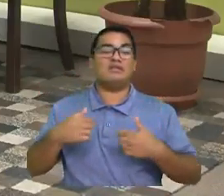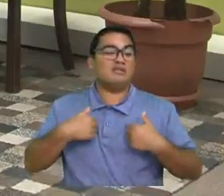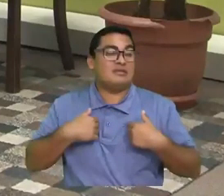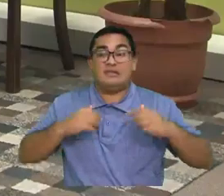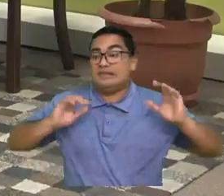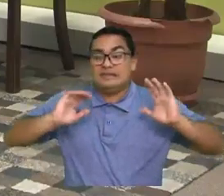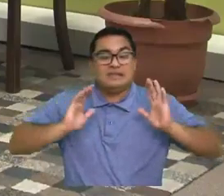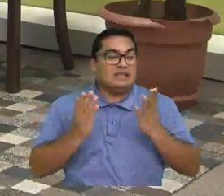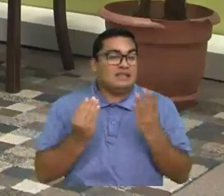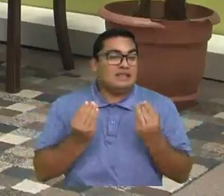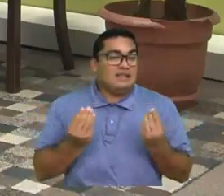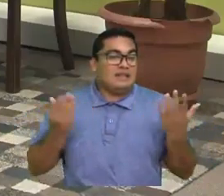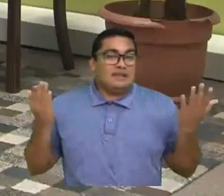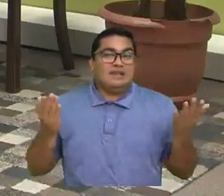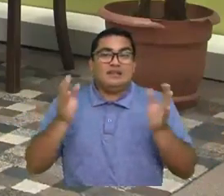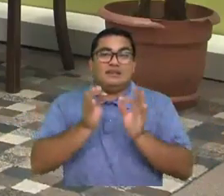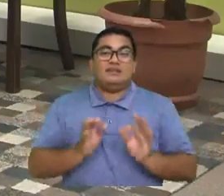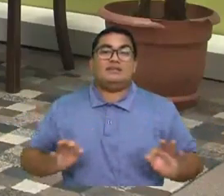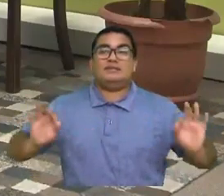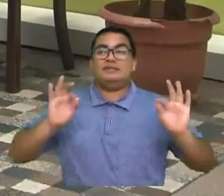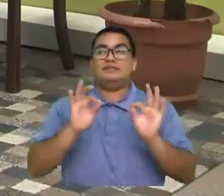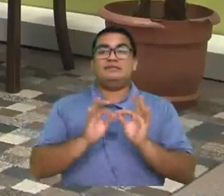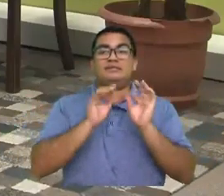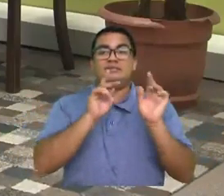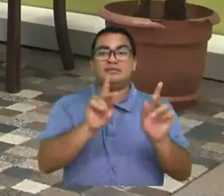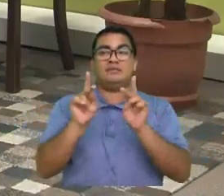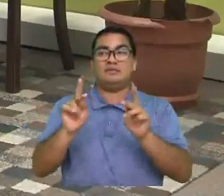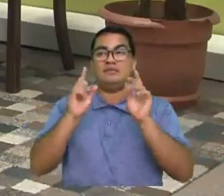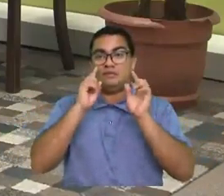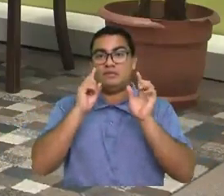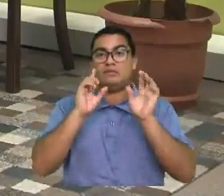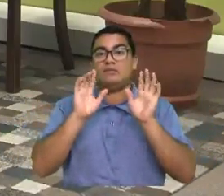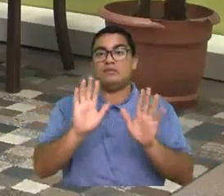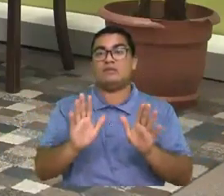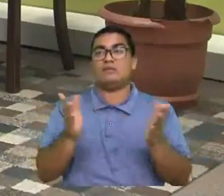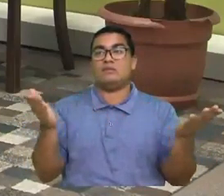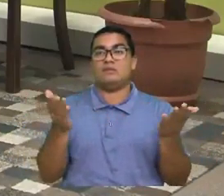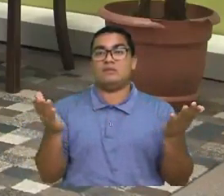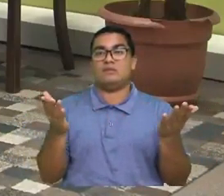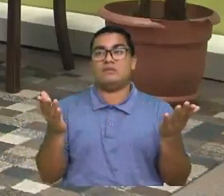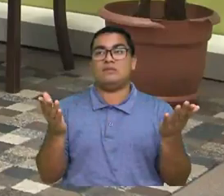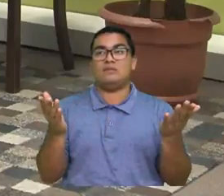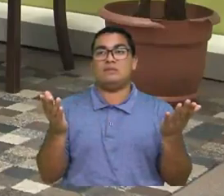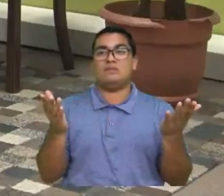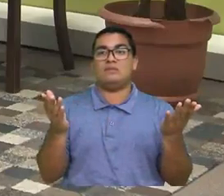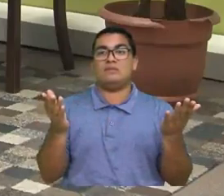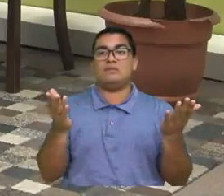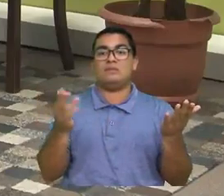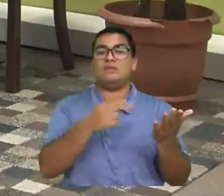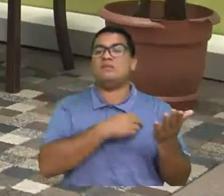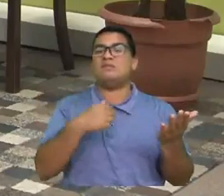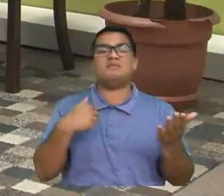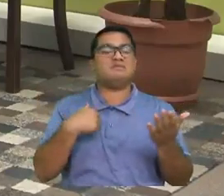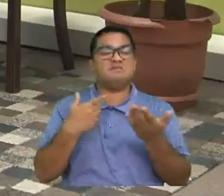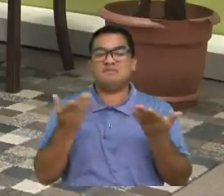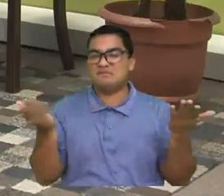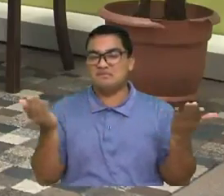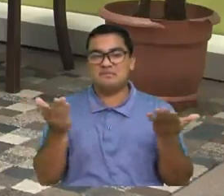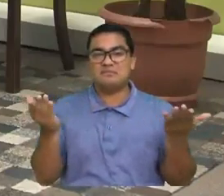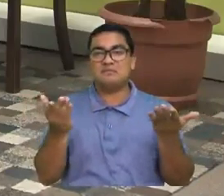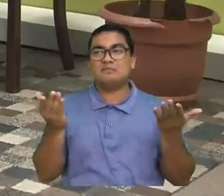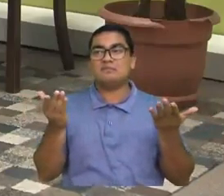cosa, pues. Entonces, uno tiene que tener muy en cuenta cuáles son los hábitos que uno tiene y qué es lo que hace, para que así